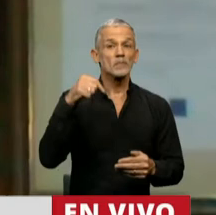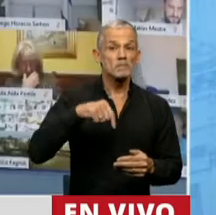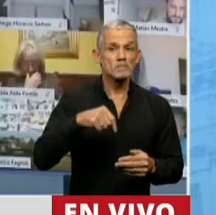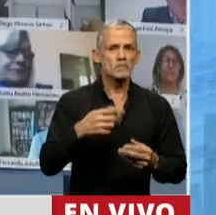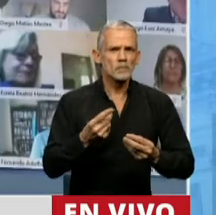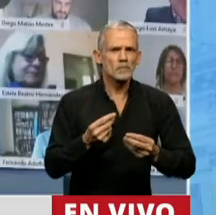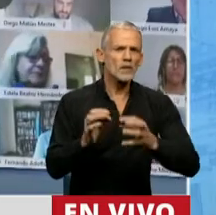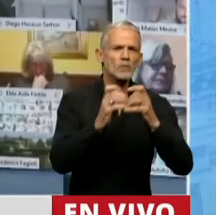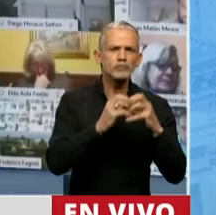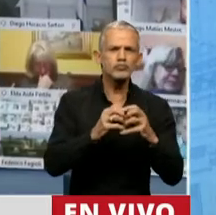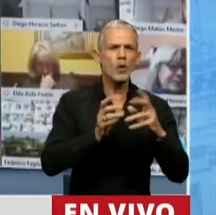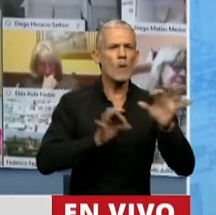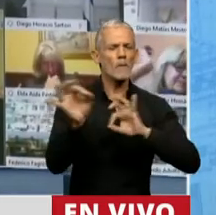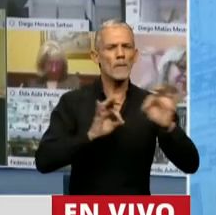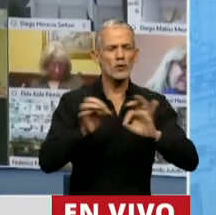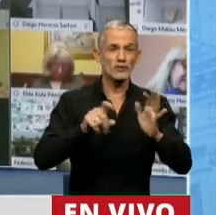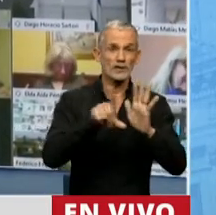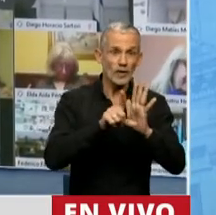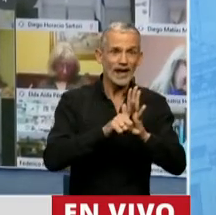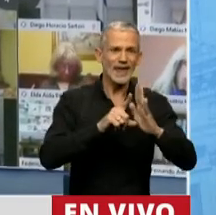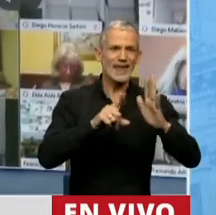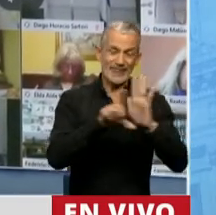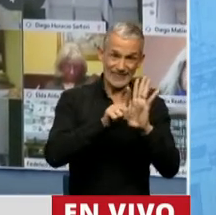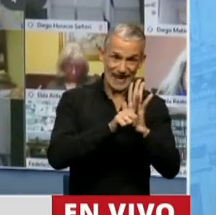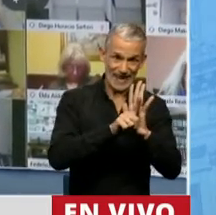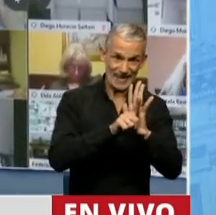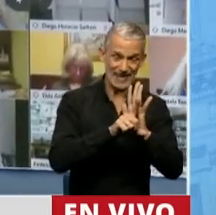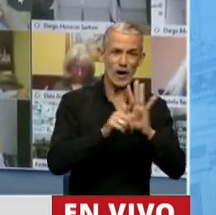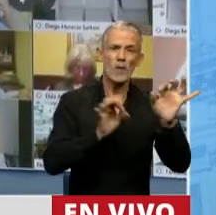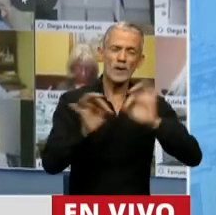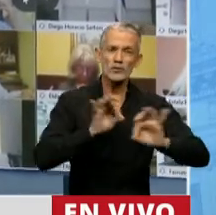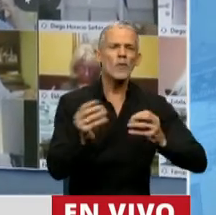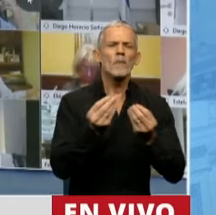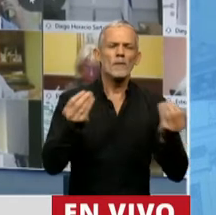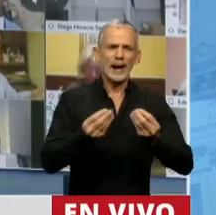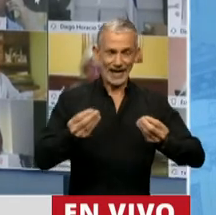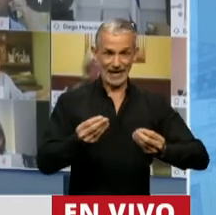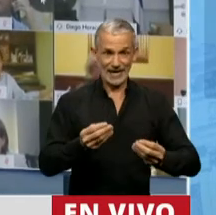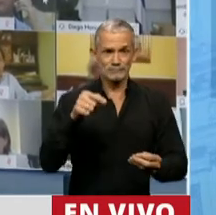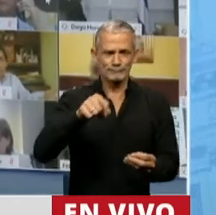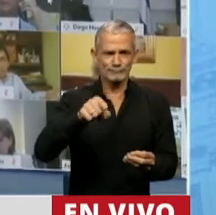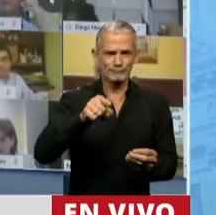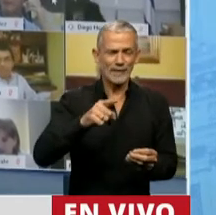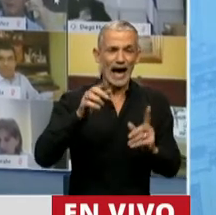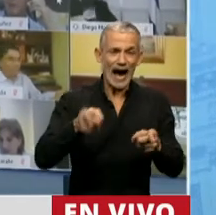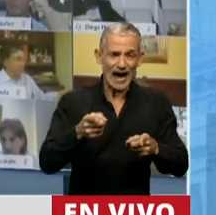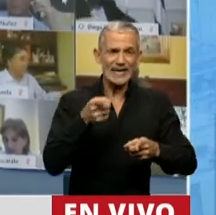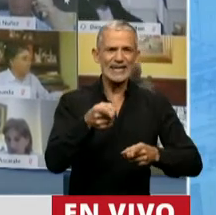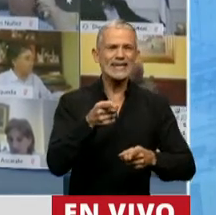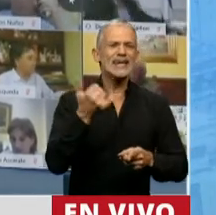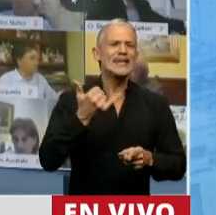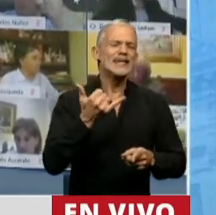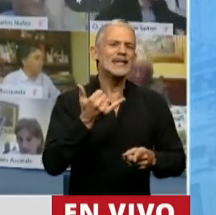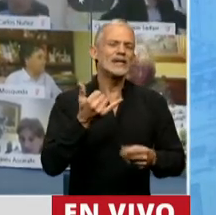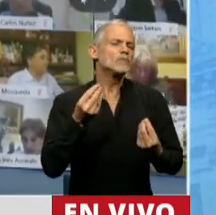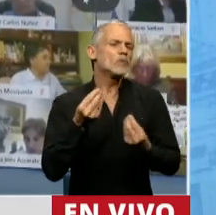Estamos tratando un proyecto de comunicación, de ley, perdón, por el cual se está cambiando el